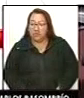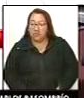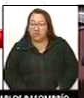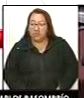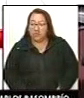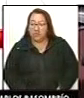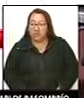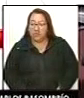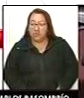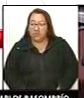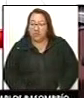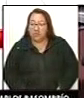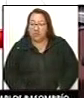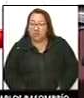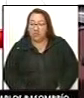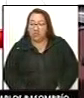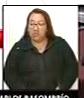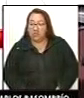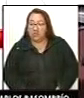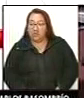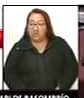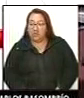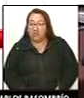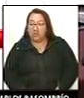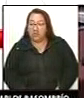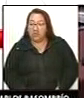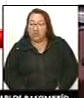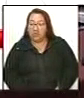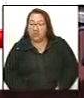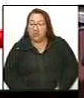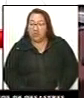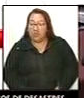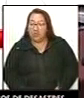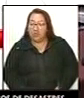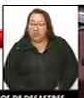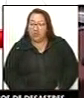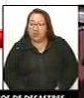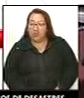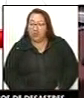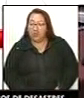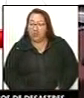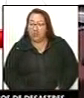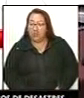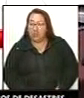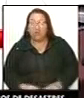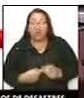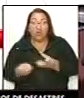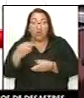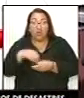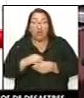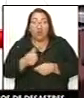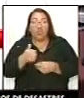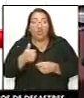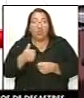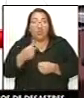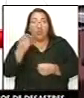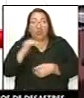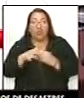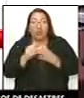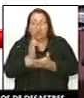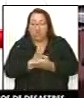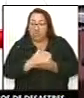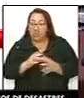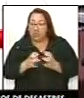pluralidad y especialidad, entonces estaríamos pasando a incluir un nuevo criterio que es el de proporcionalidad,